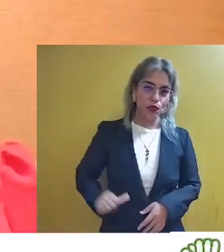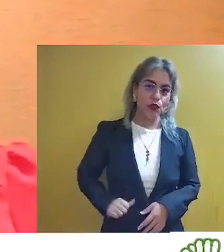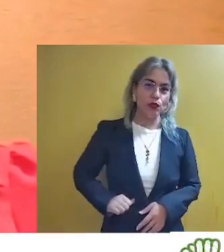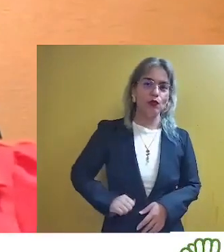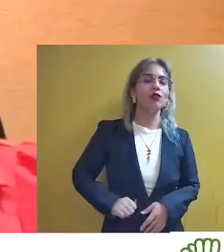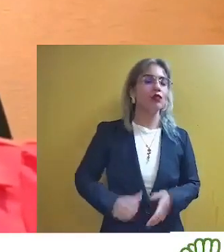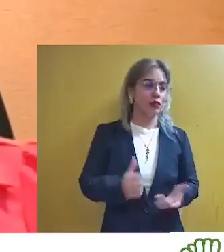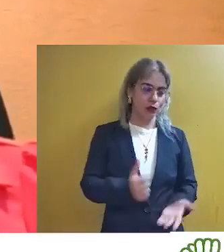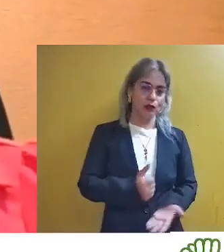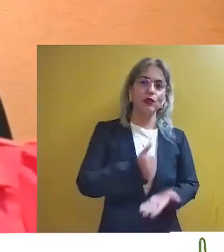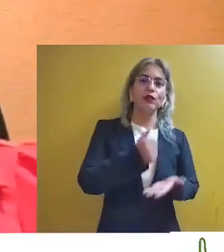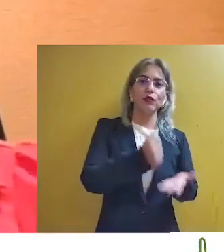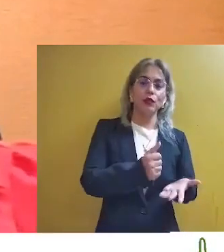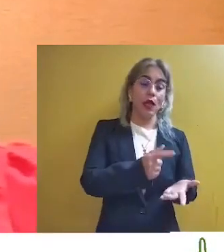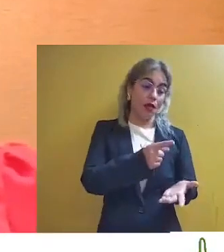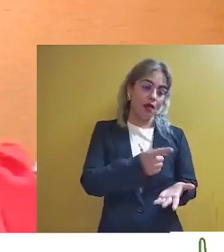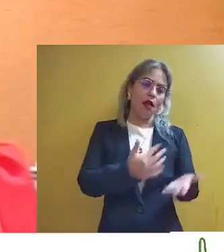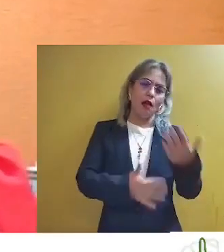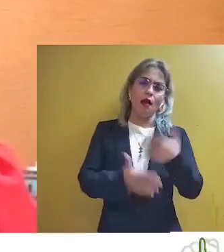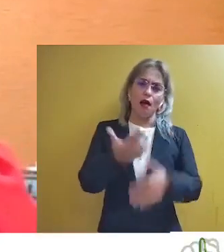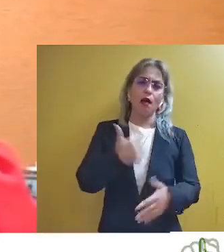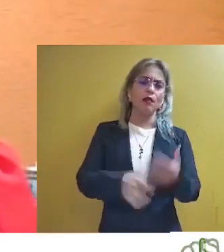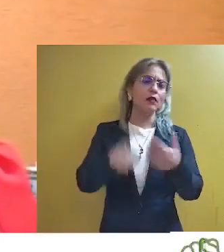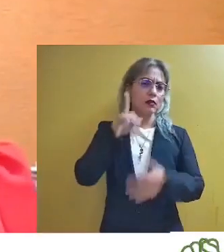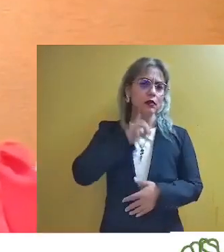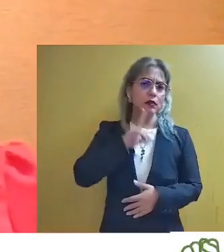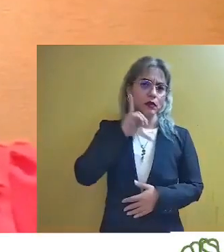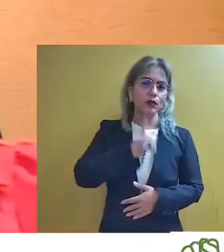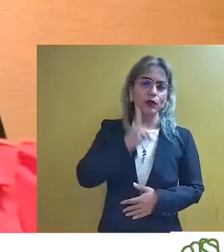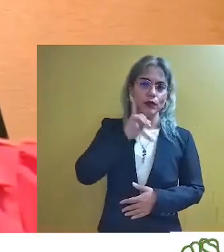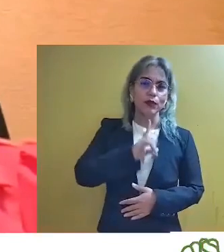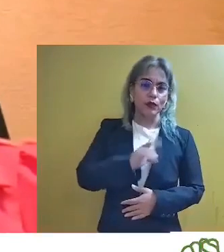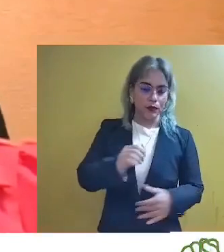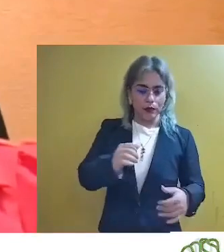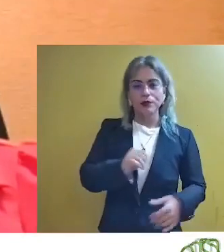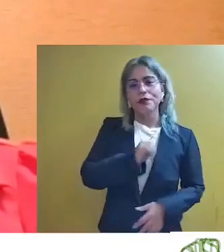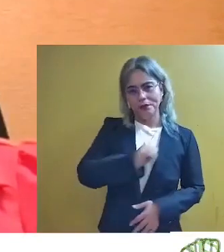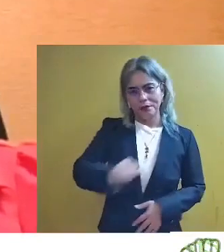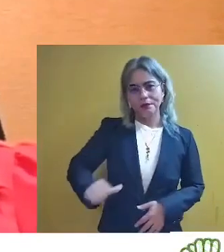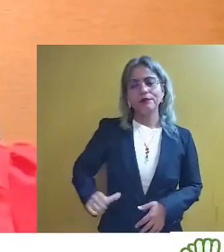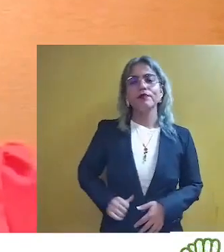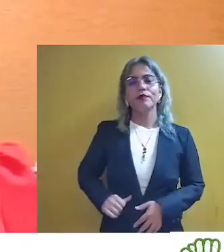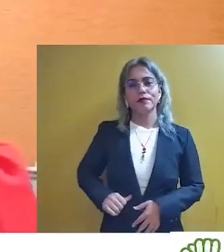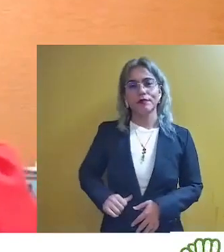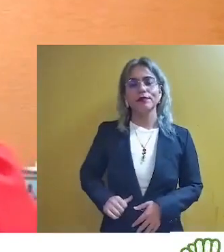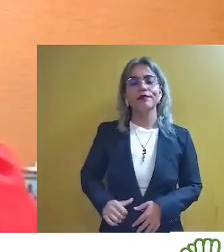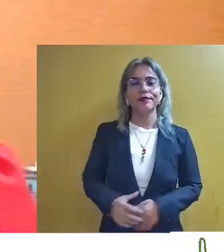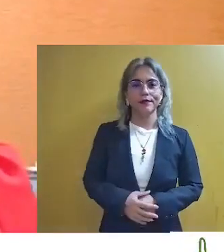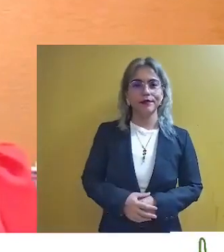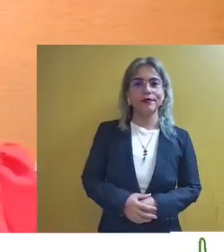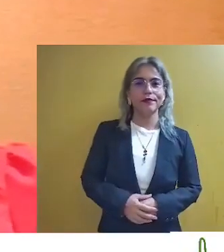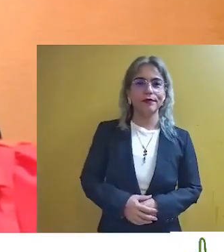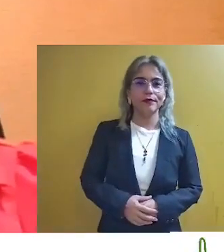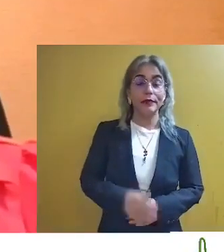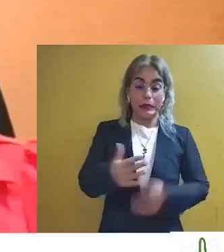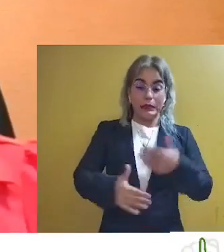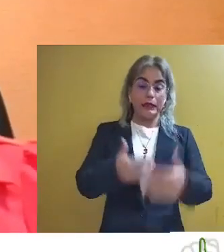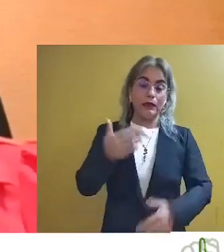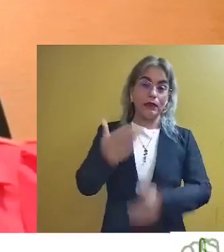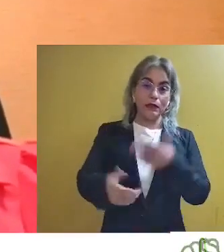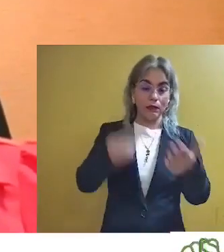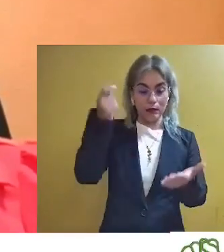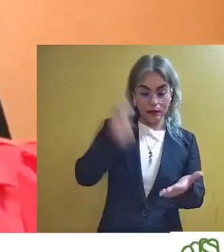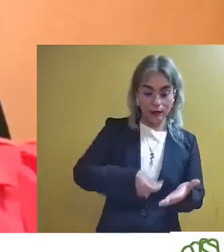el cargo de presidenta del comité municipal referido y sin embargo, a la fecha en que se ejecutó la sentencia,